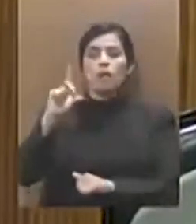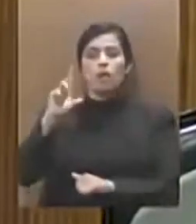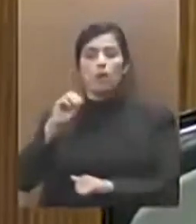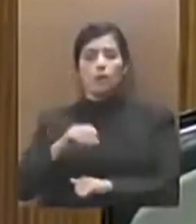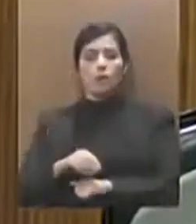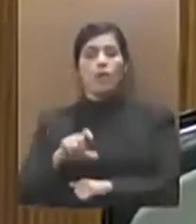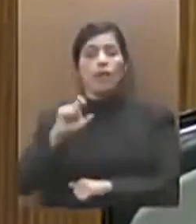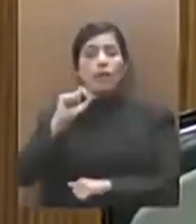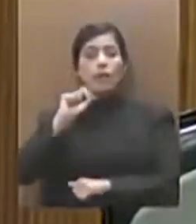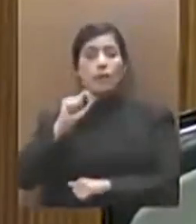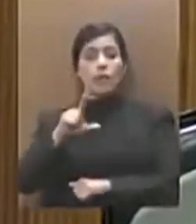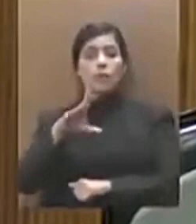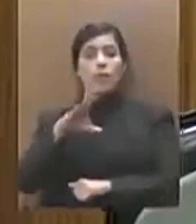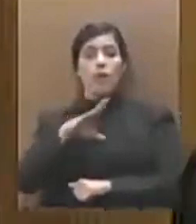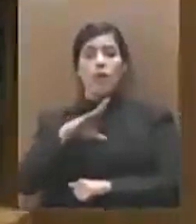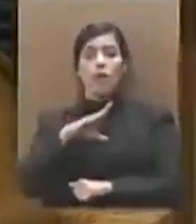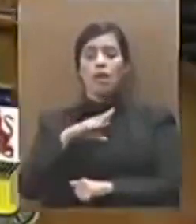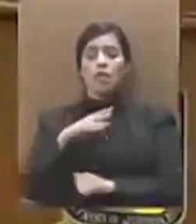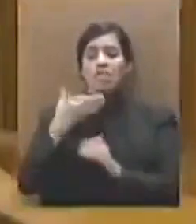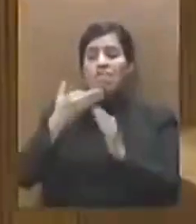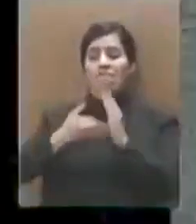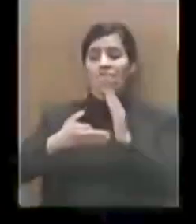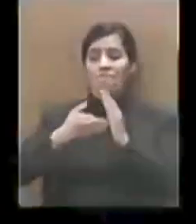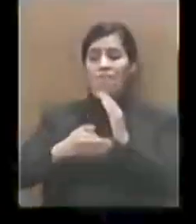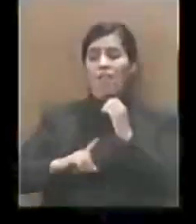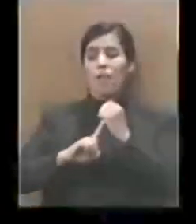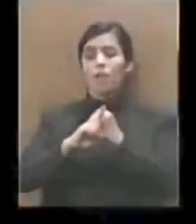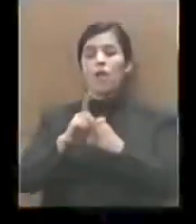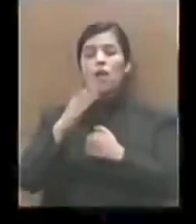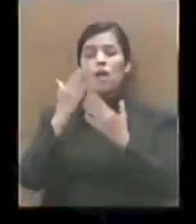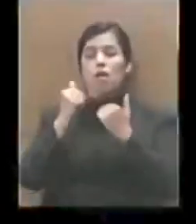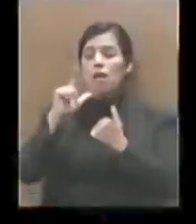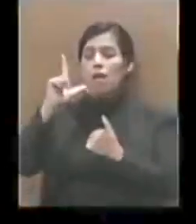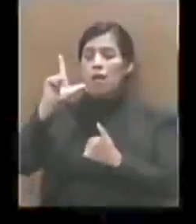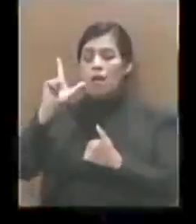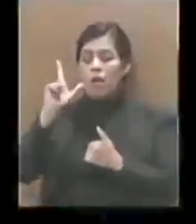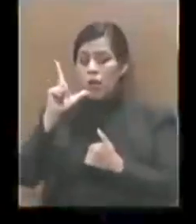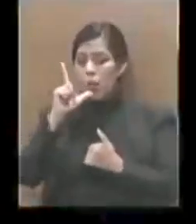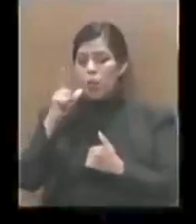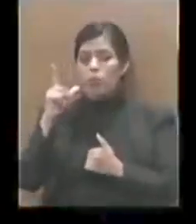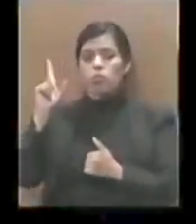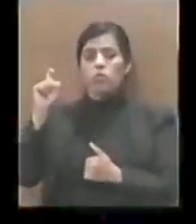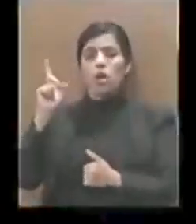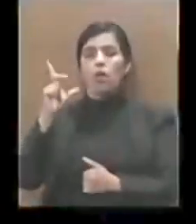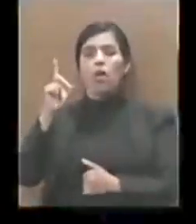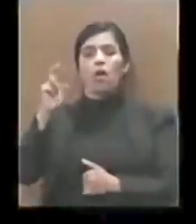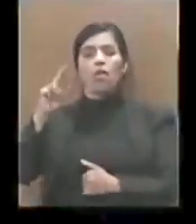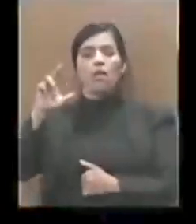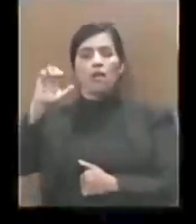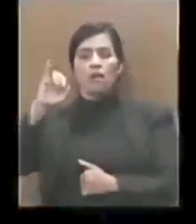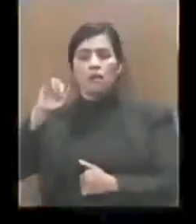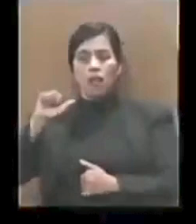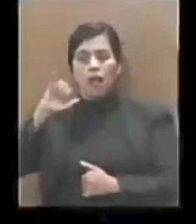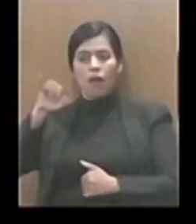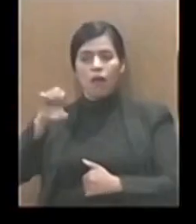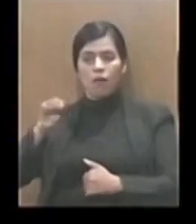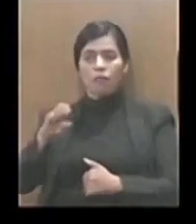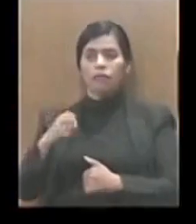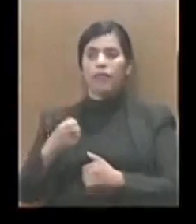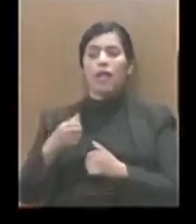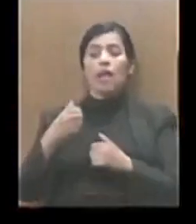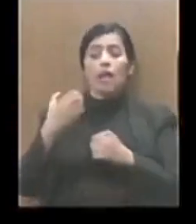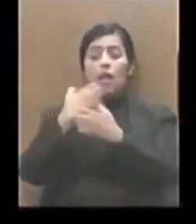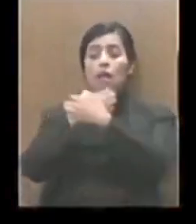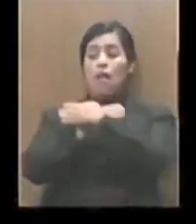Además de que esta no cuenta con los servicios básicos de luz agua y drenaje derivado de esto el rezago